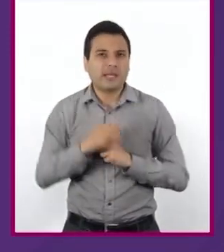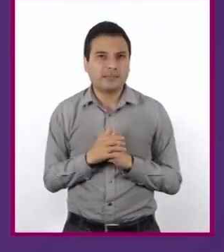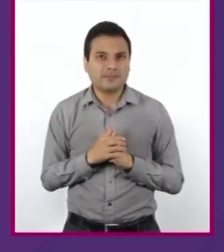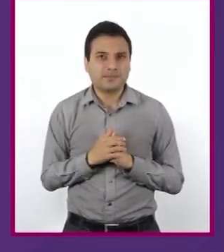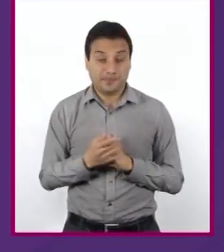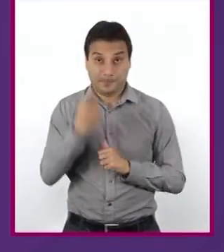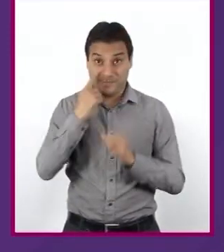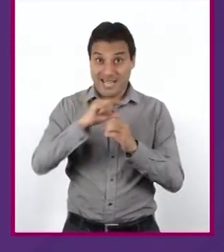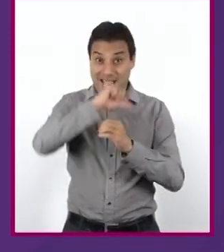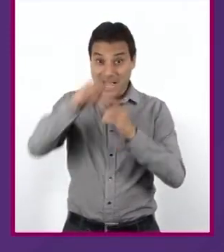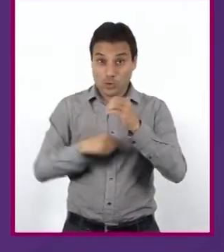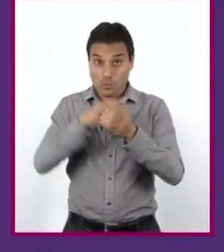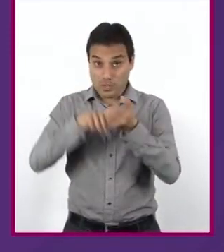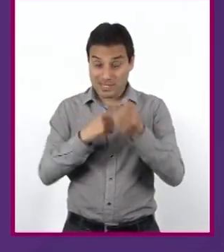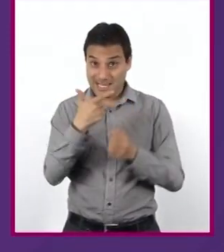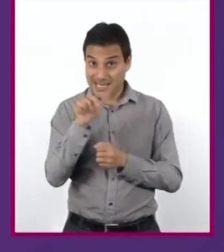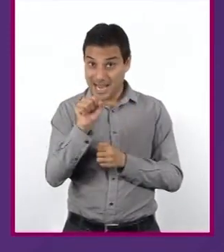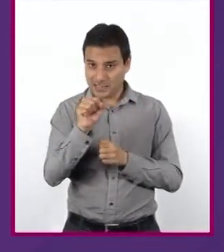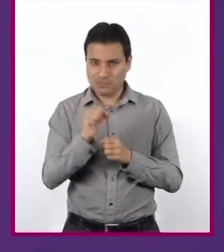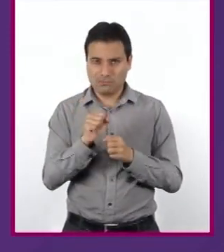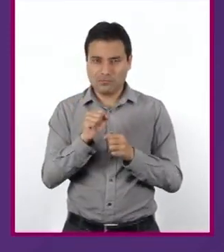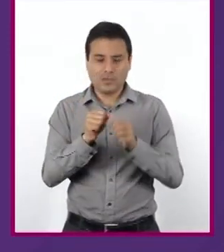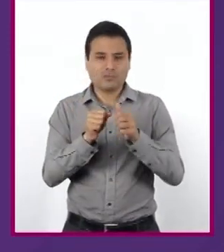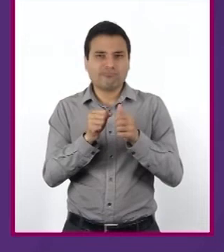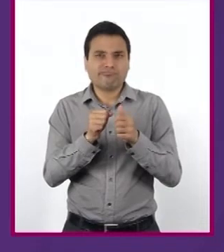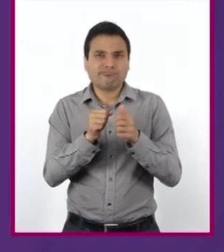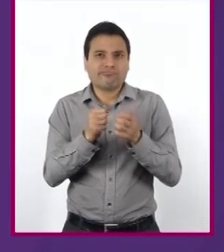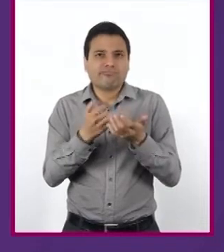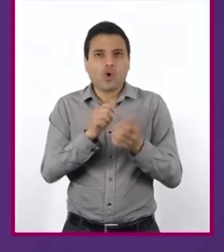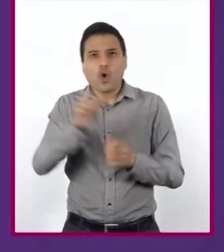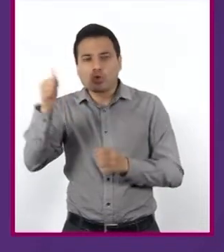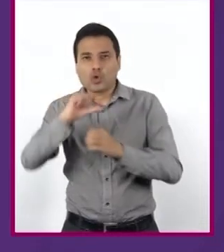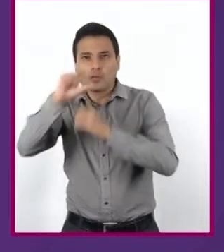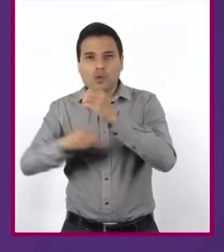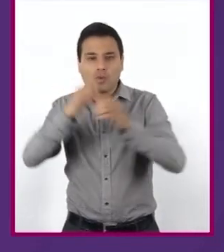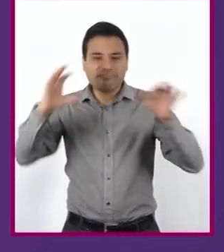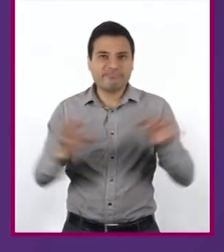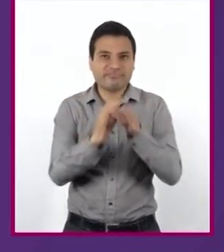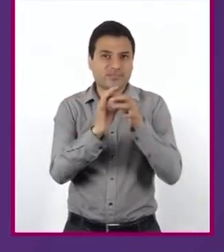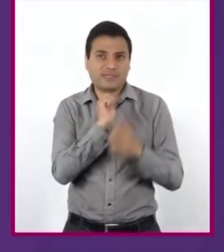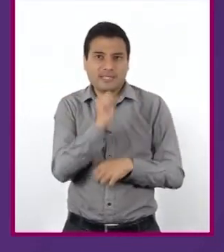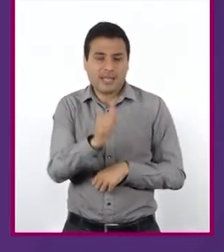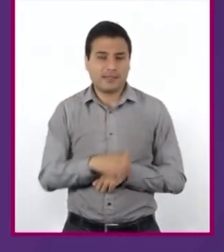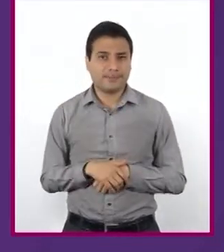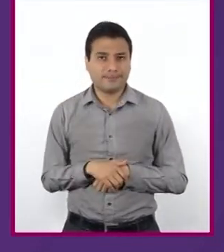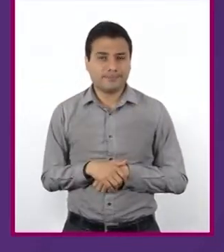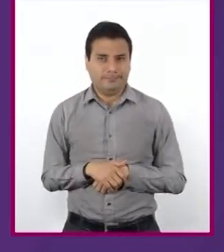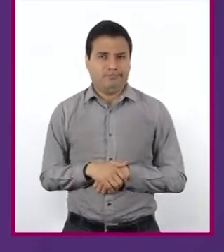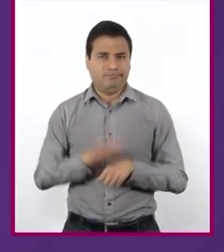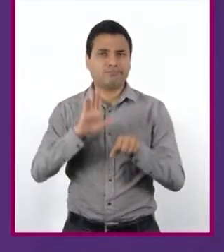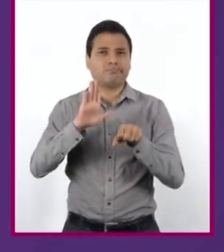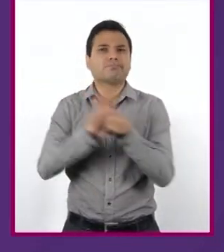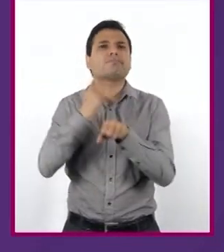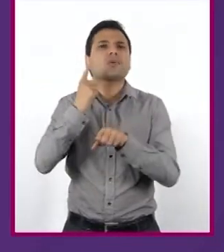Los átomos de los gases nobles son estables debido a que no se unen con átomos de otros elementos. ¿Por